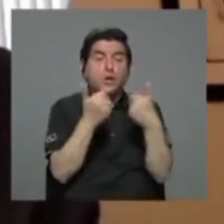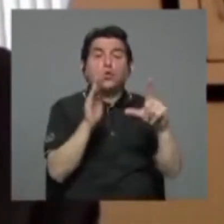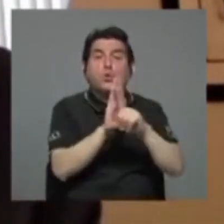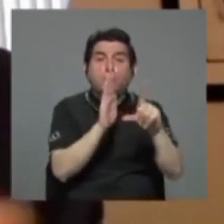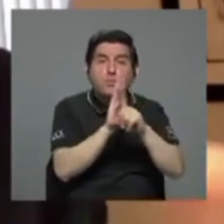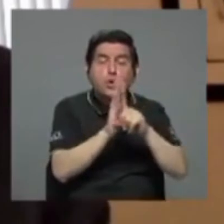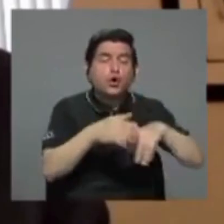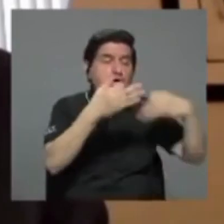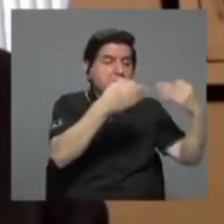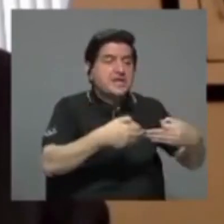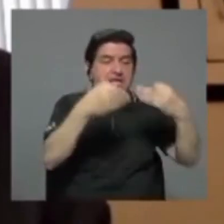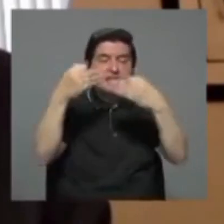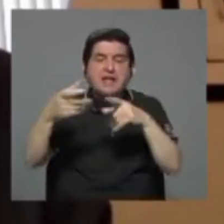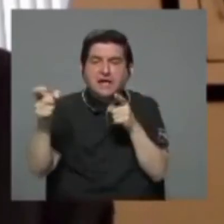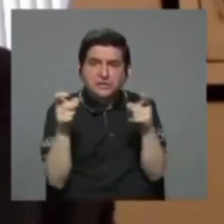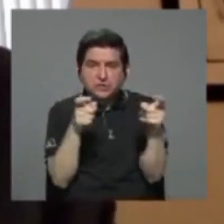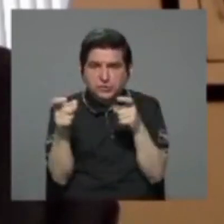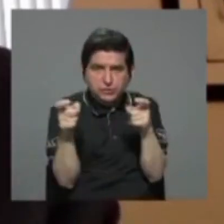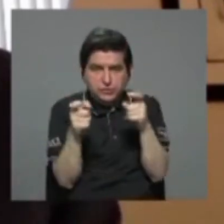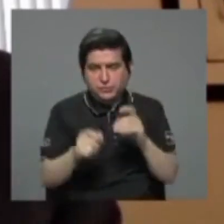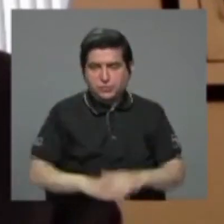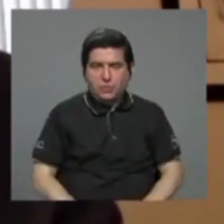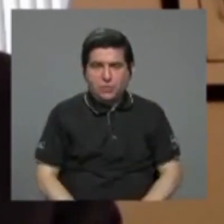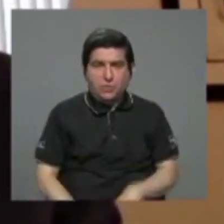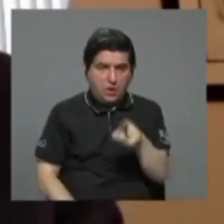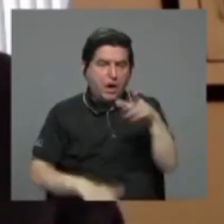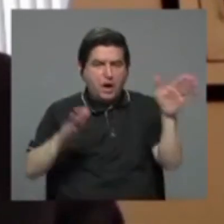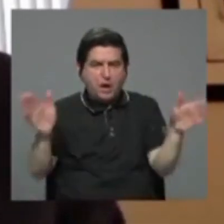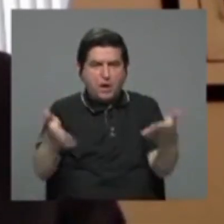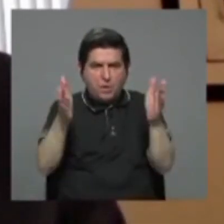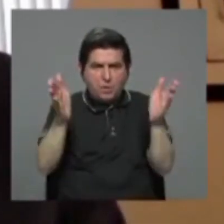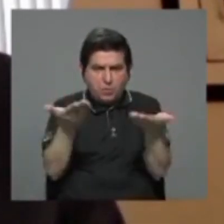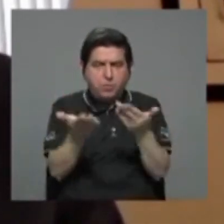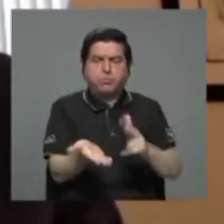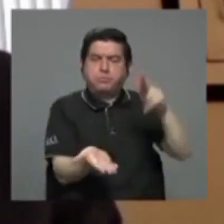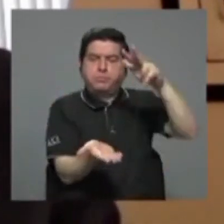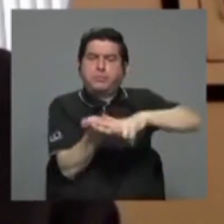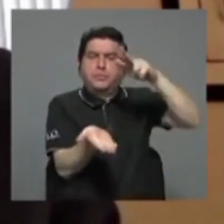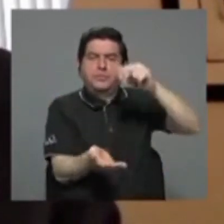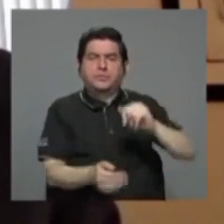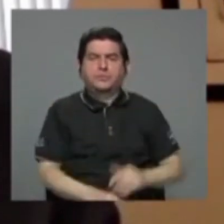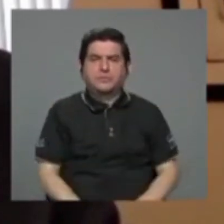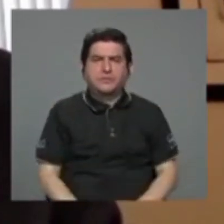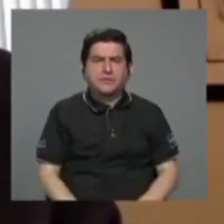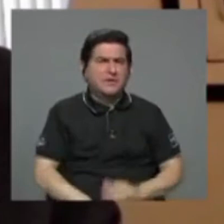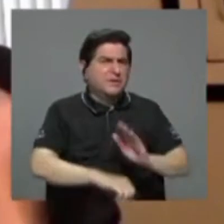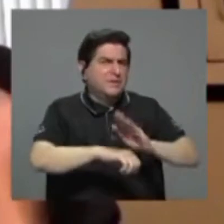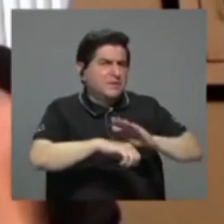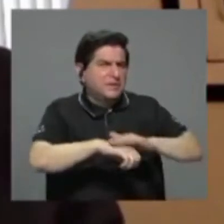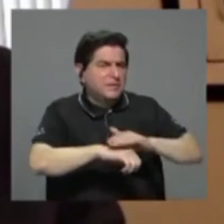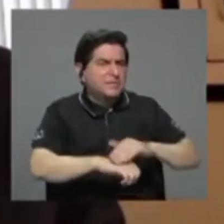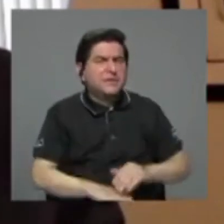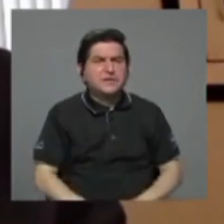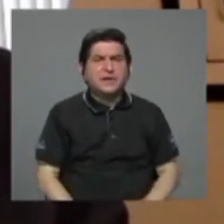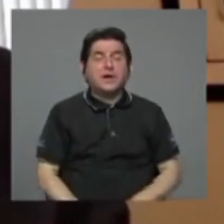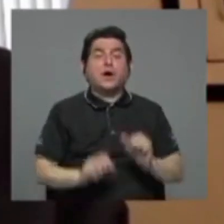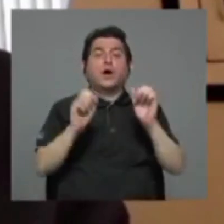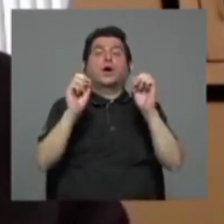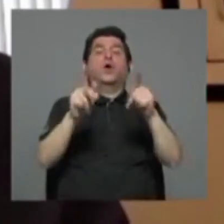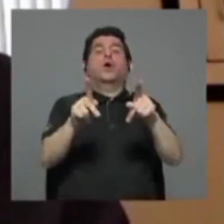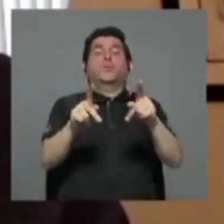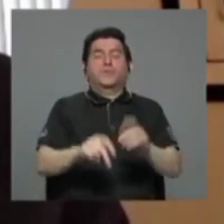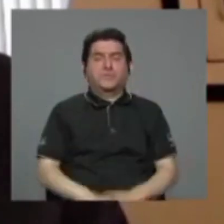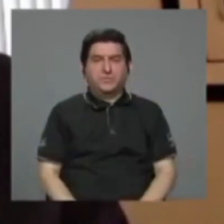de decisiones administrativas que se impulsaron y se aprobaron para tener la posibilidad